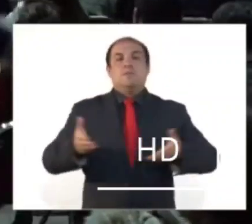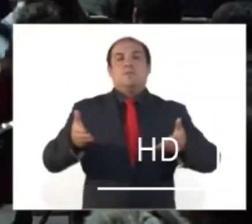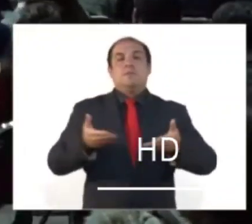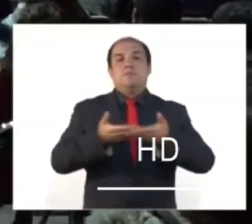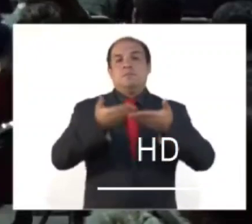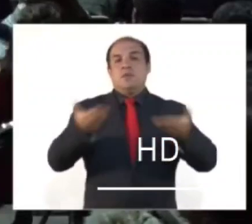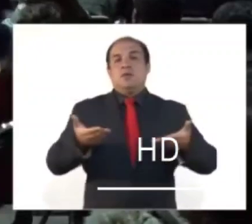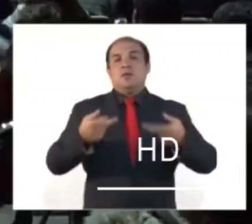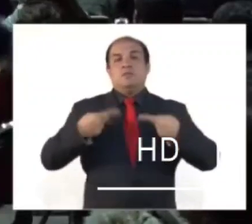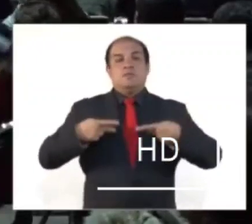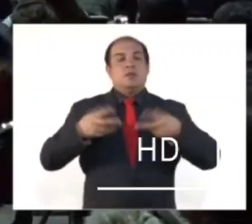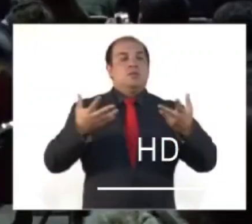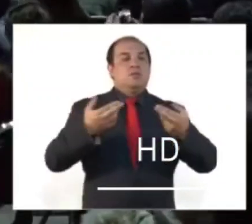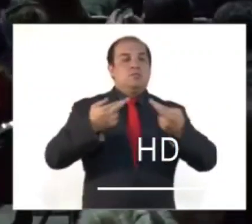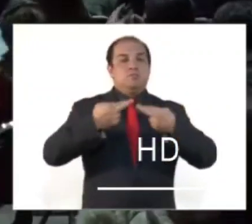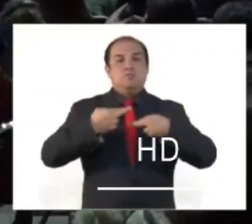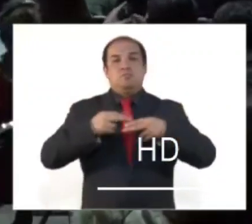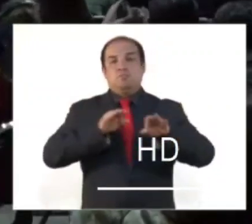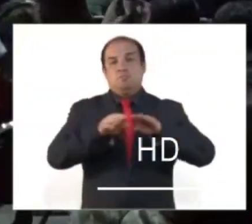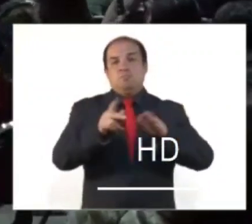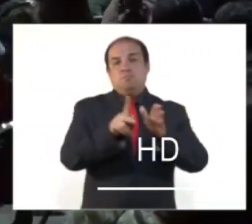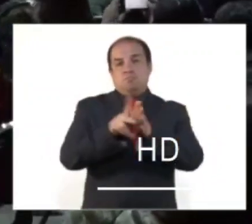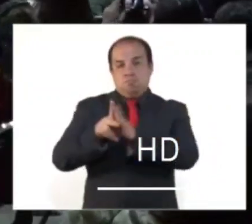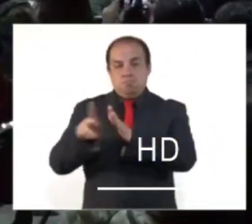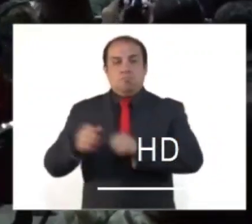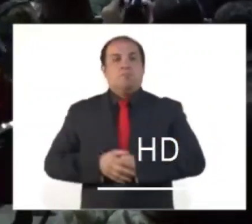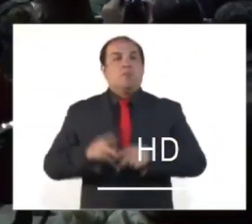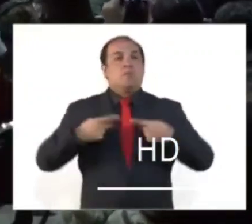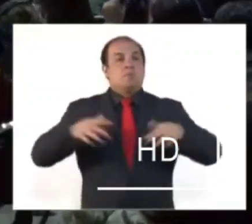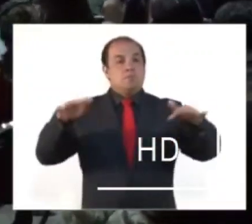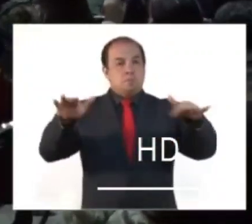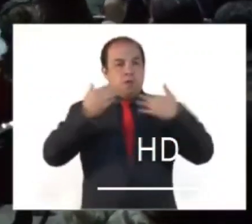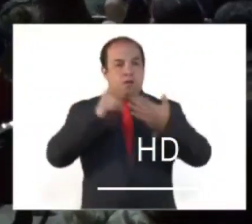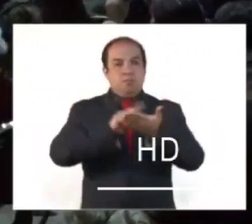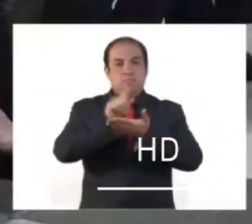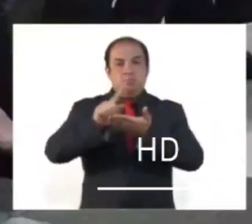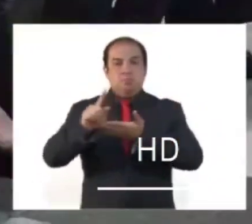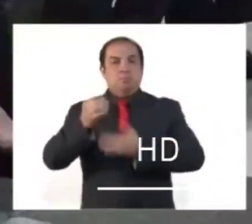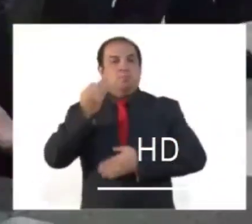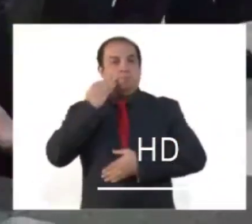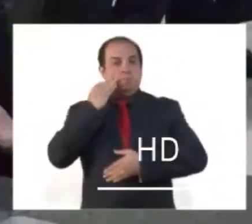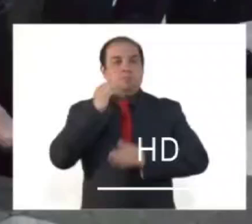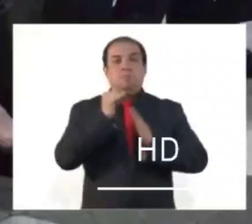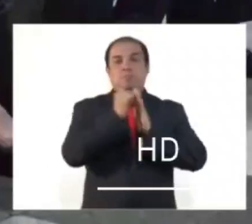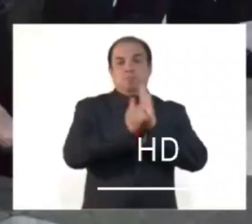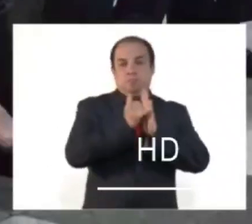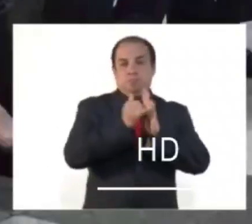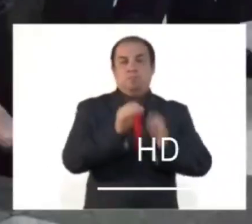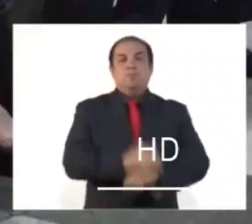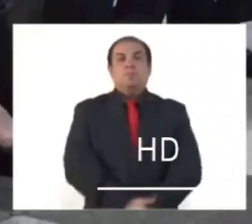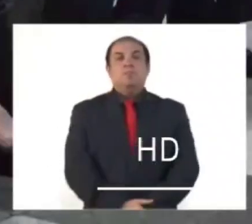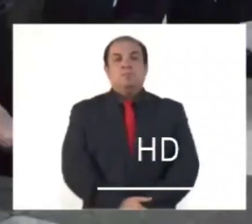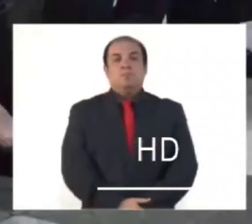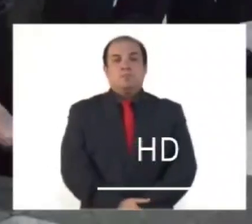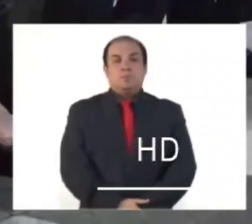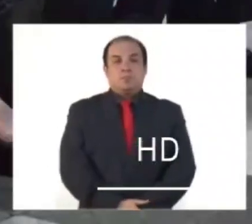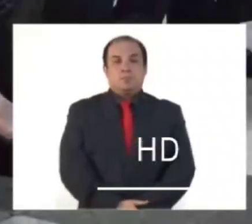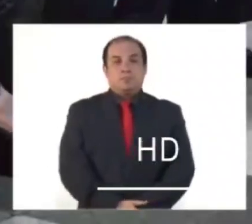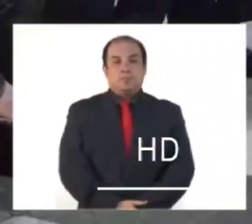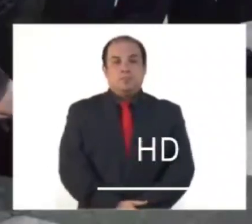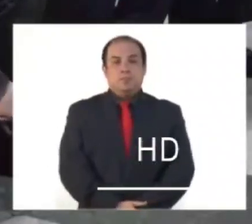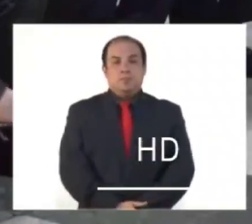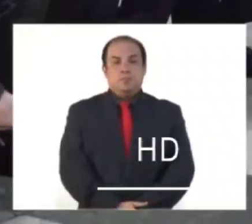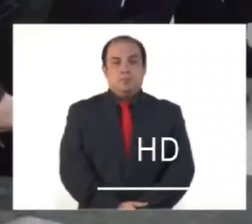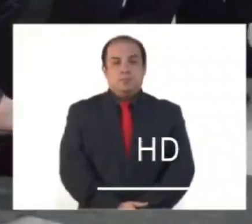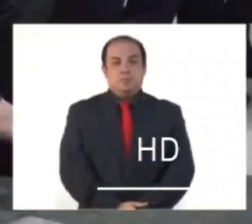comunicación y a todas las personas que nos siguen en esta transmisión por internet a través de plataformas digitales. Damas y